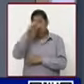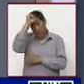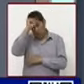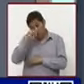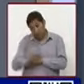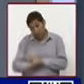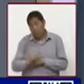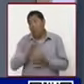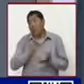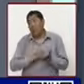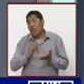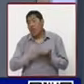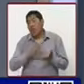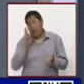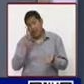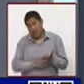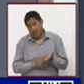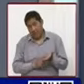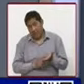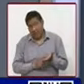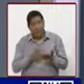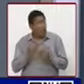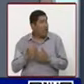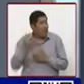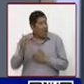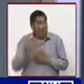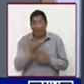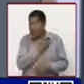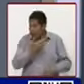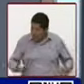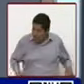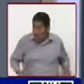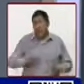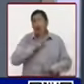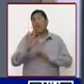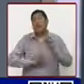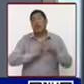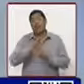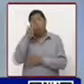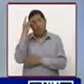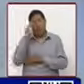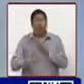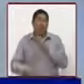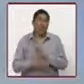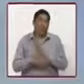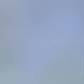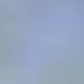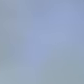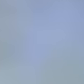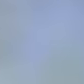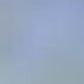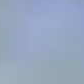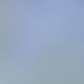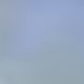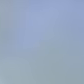Simplemente falta la firma, pero ya todo está definido. Más adelante la palabra del presidente de la Federación Boliviana de